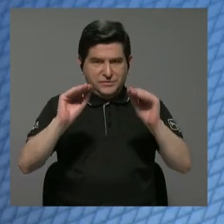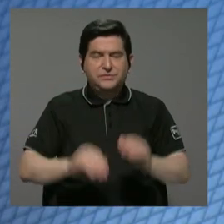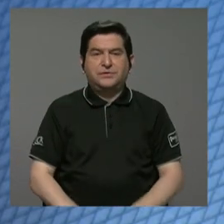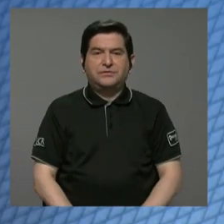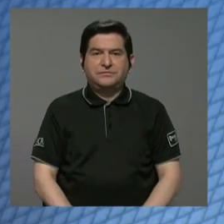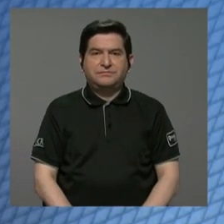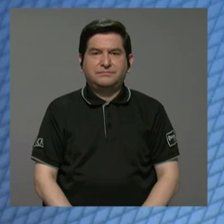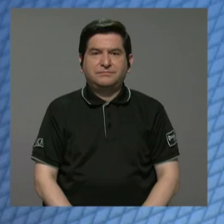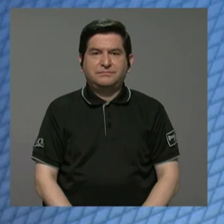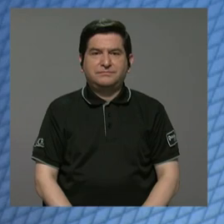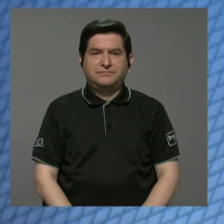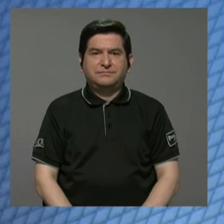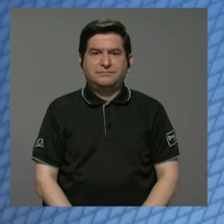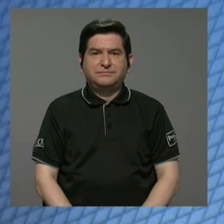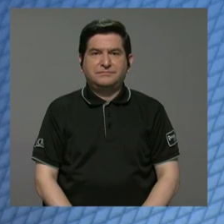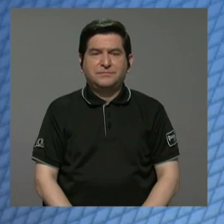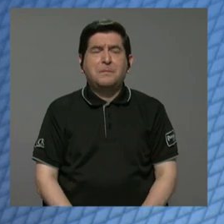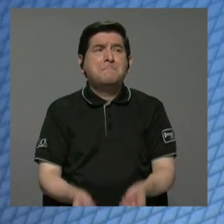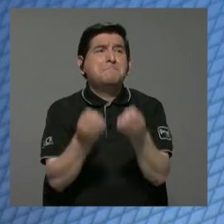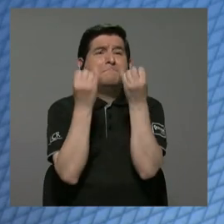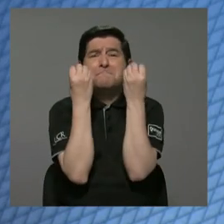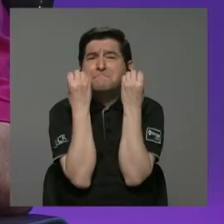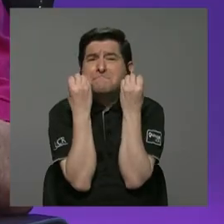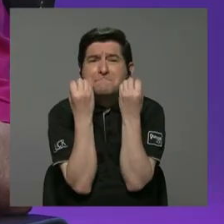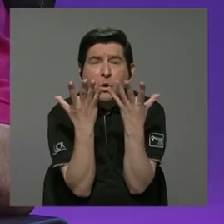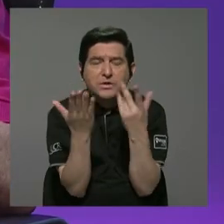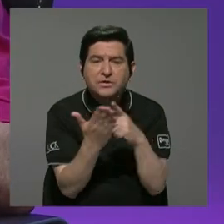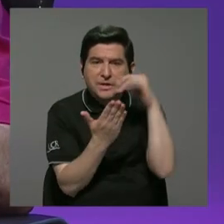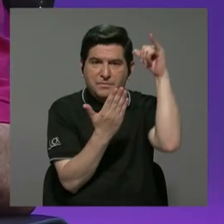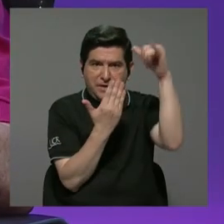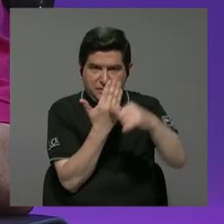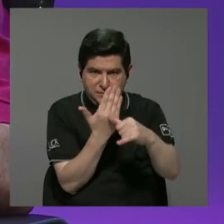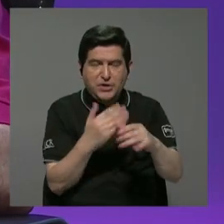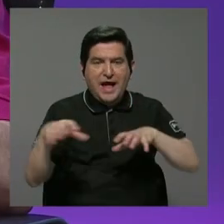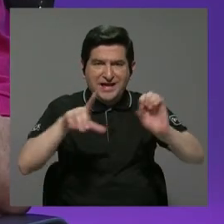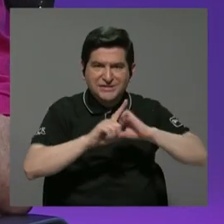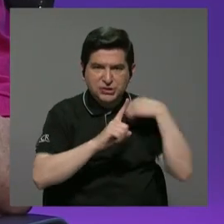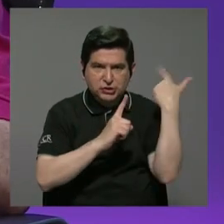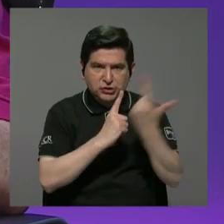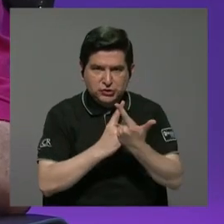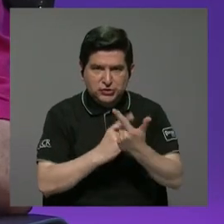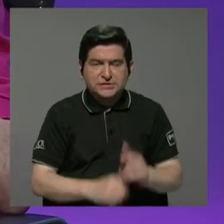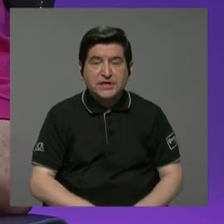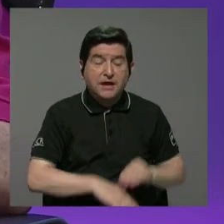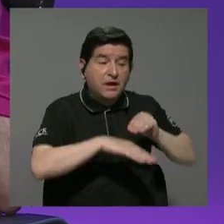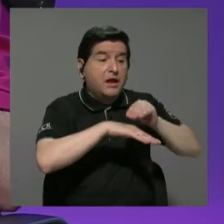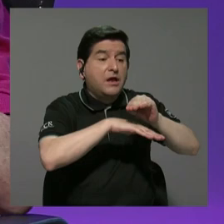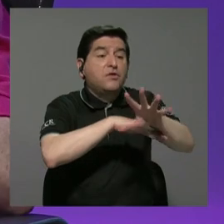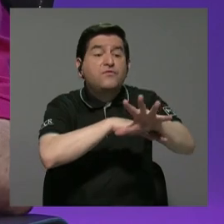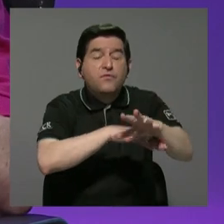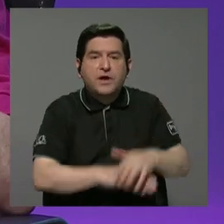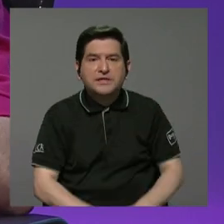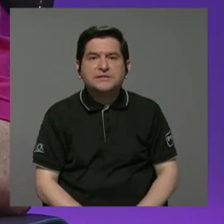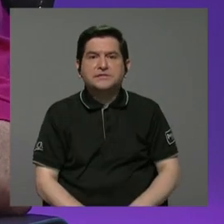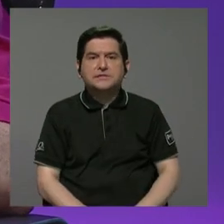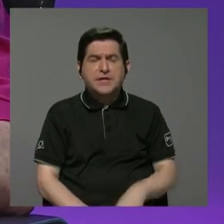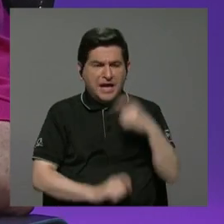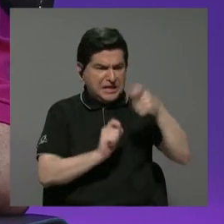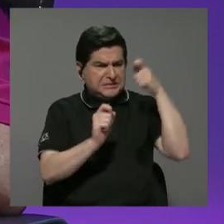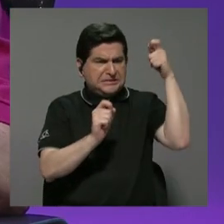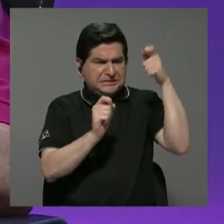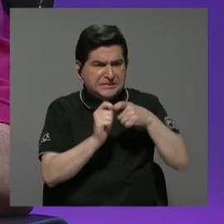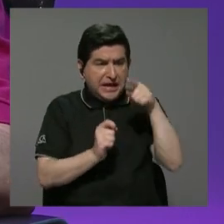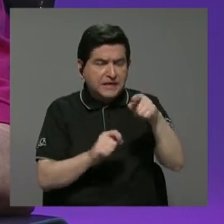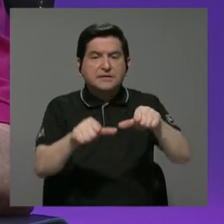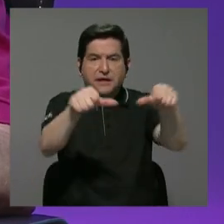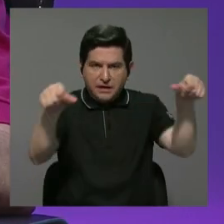tiene decenas de proyectos de acción social que inciden de manera tangible y concreta en